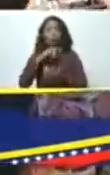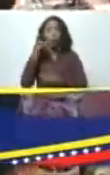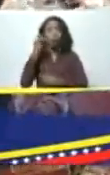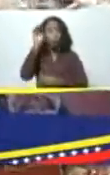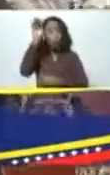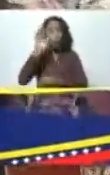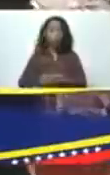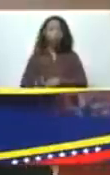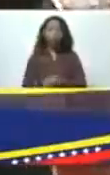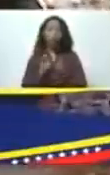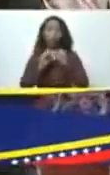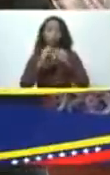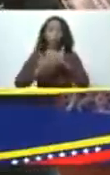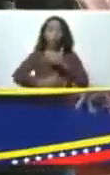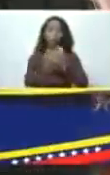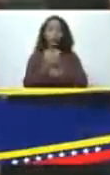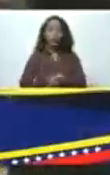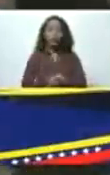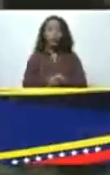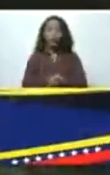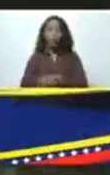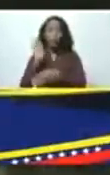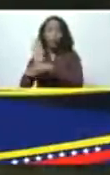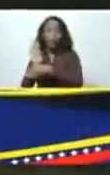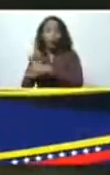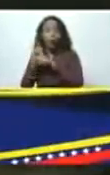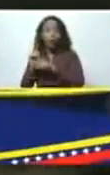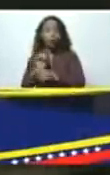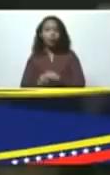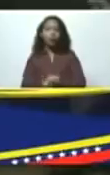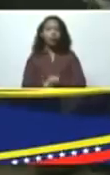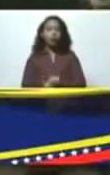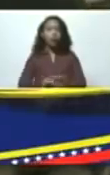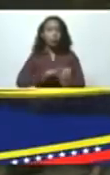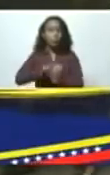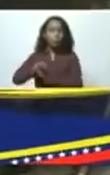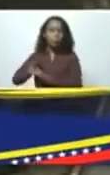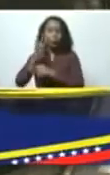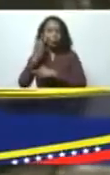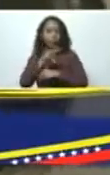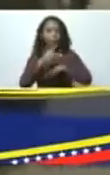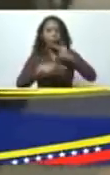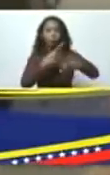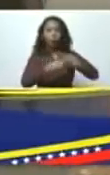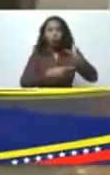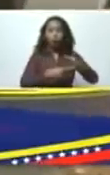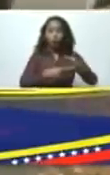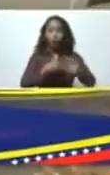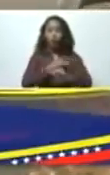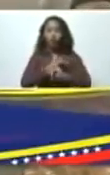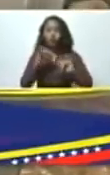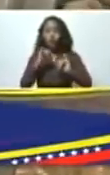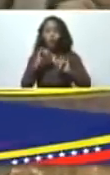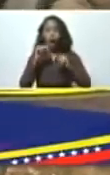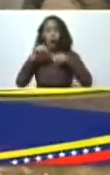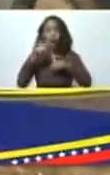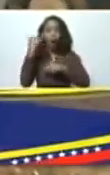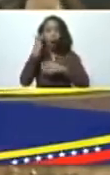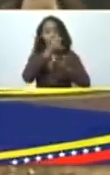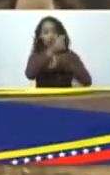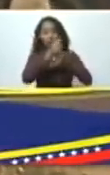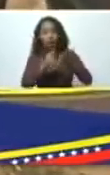futuro. Seguimos adelante. Presidente, tengan cuidado por aquí. Aparte de ver la producción primaria y la producción final, aquí tenemos una línea